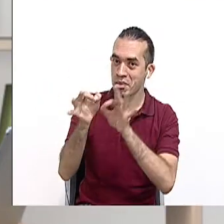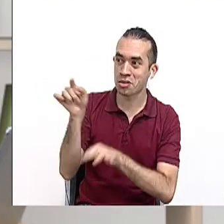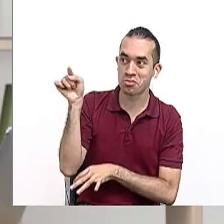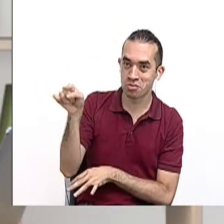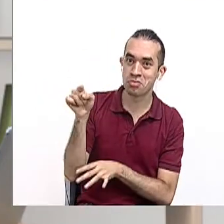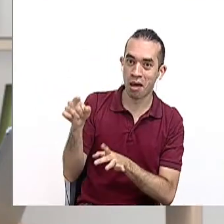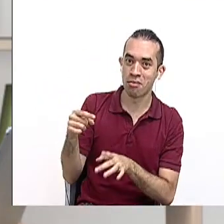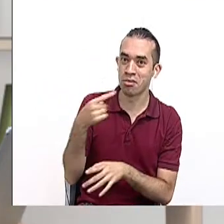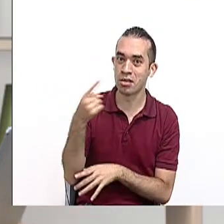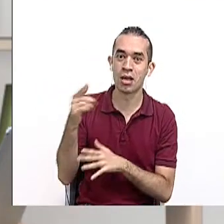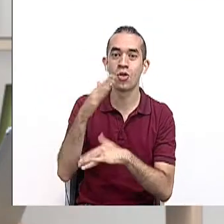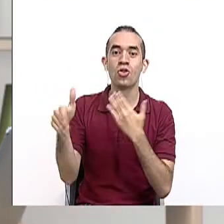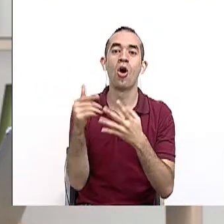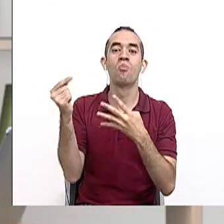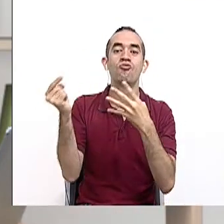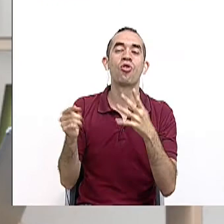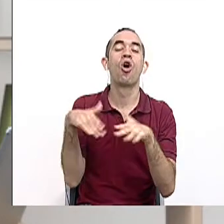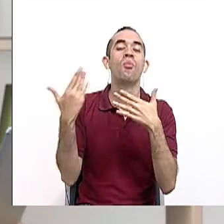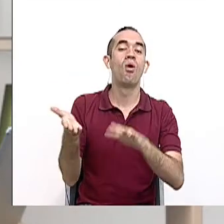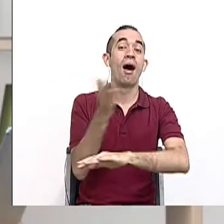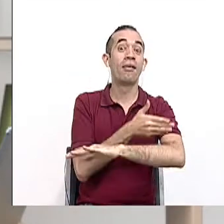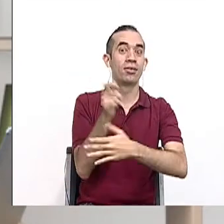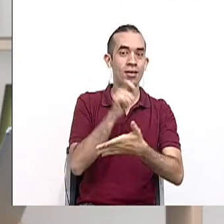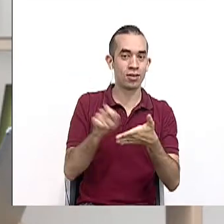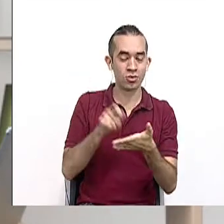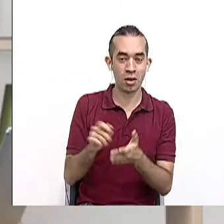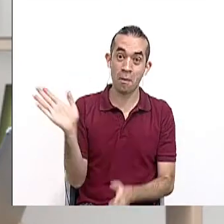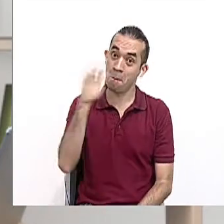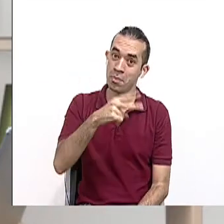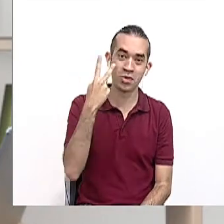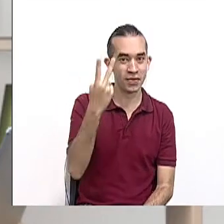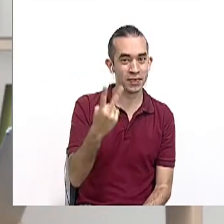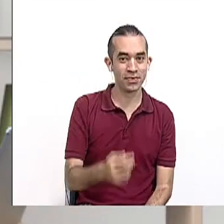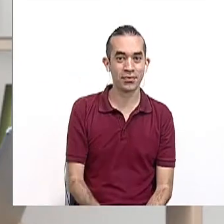de todos los elementos previos a la escritura. Veamos.